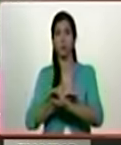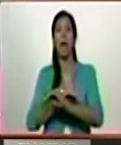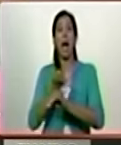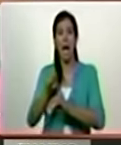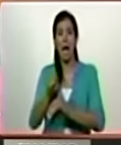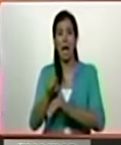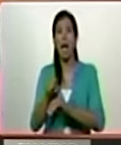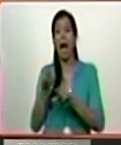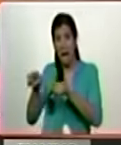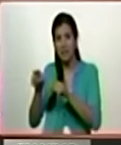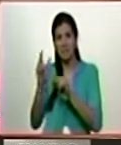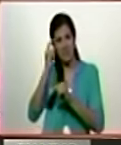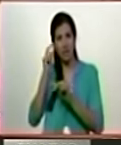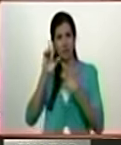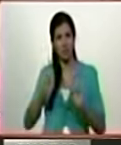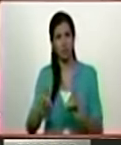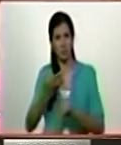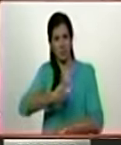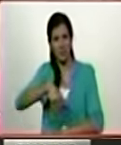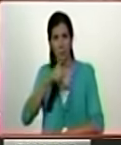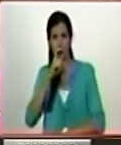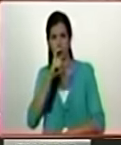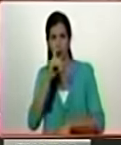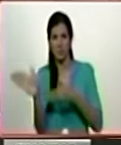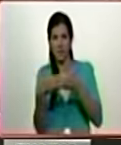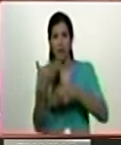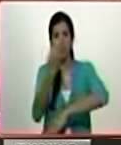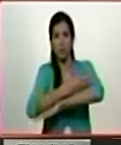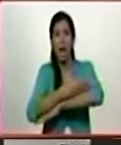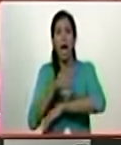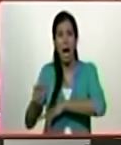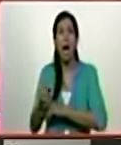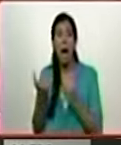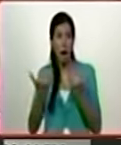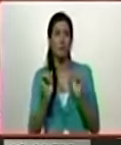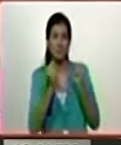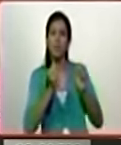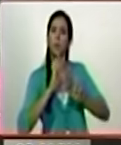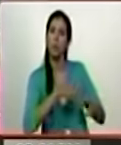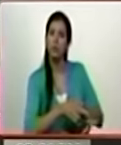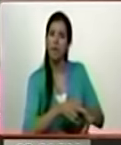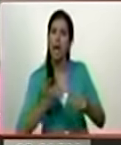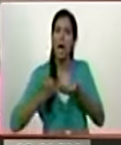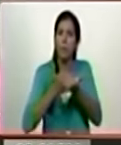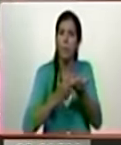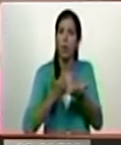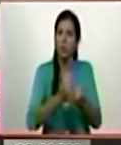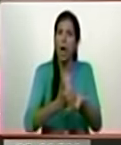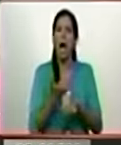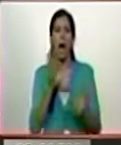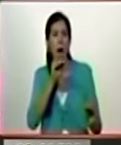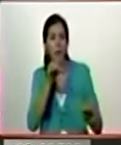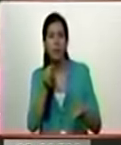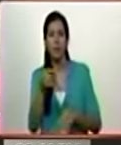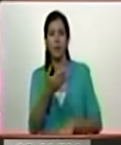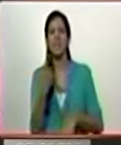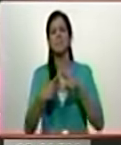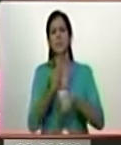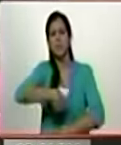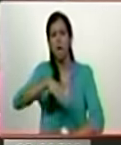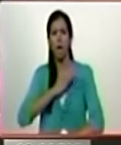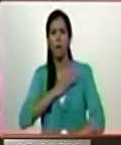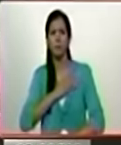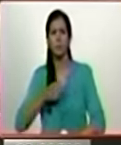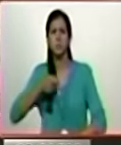Desde el miércoles para acá que existe problema para las autoridades colombianas. Y sale Uribe en una provocación contra